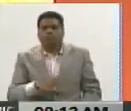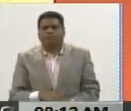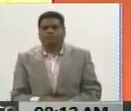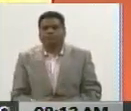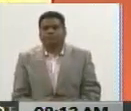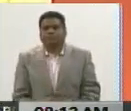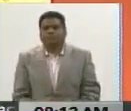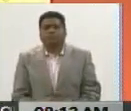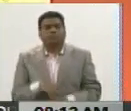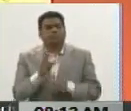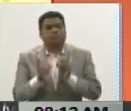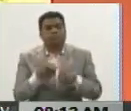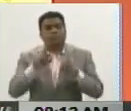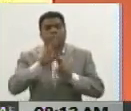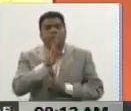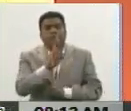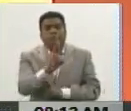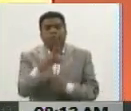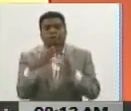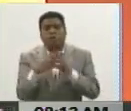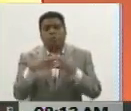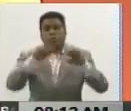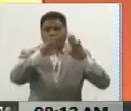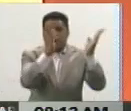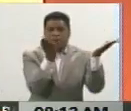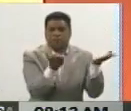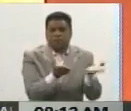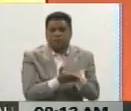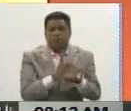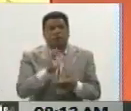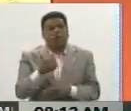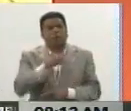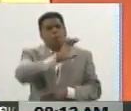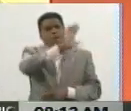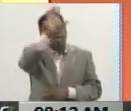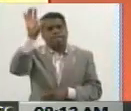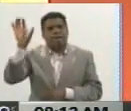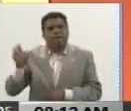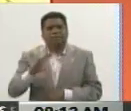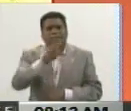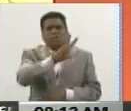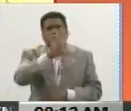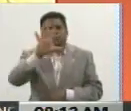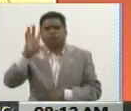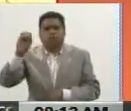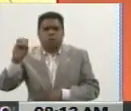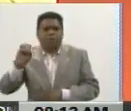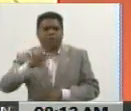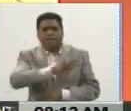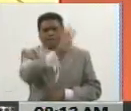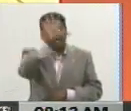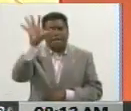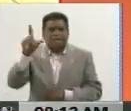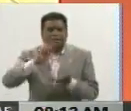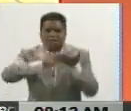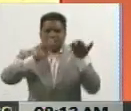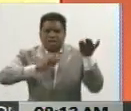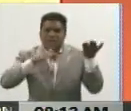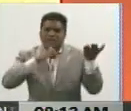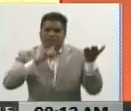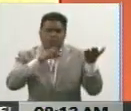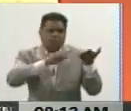algunos resultados de cómo está el tema ambiental en el mundo, sobre todo en algunos países, 250 países que hicieron el levantamiento,